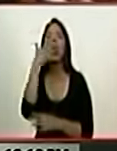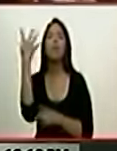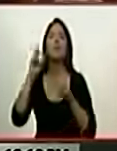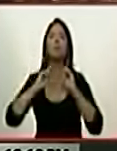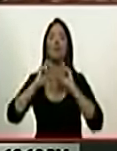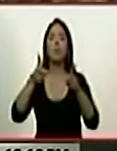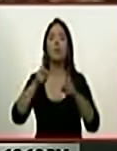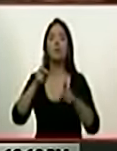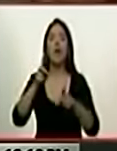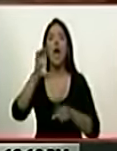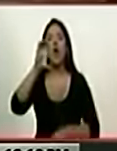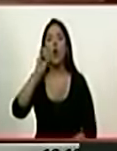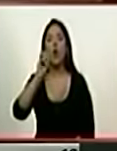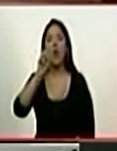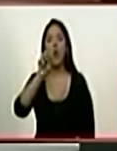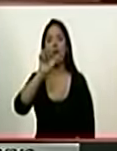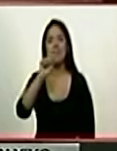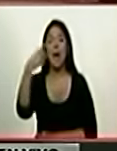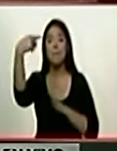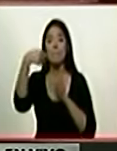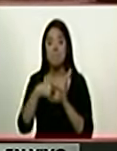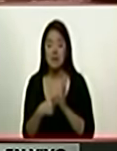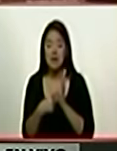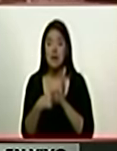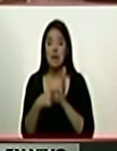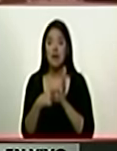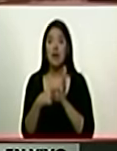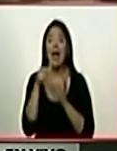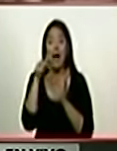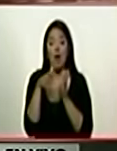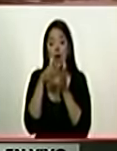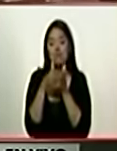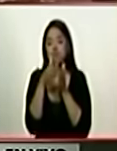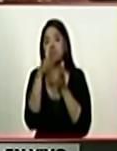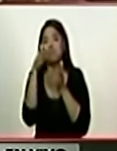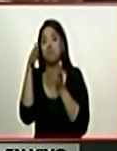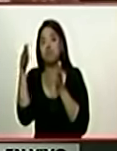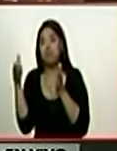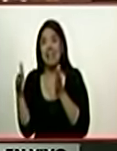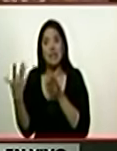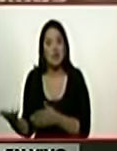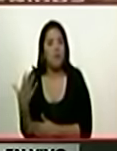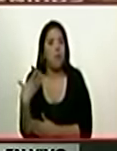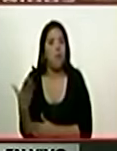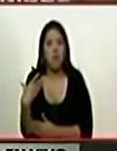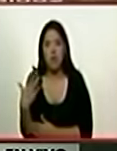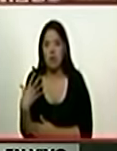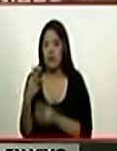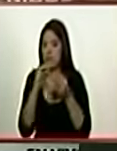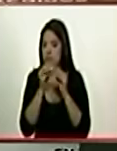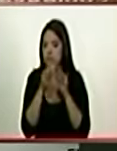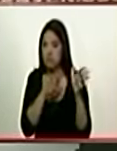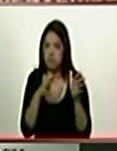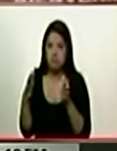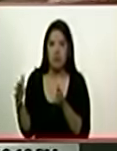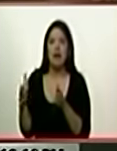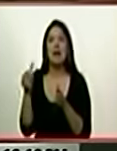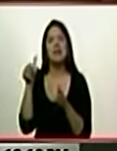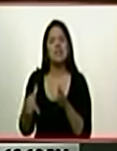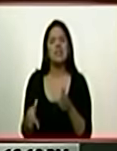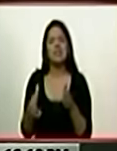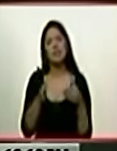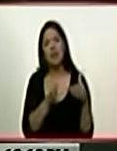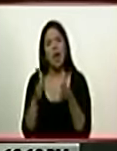que ha sido objeto de una ampliación necesarísima, habida cuenta de que en el segmento de la vía que hemos